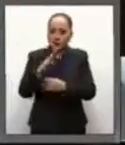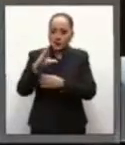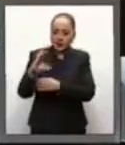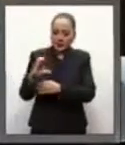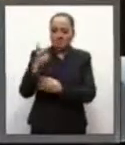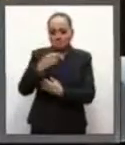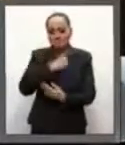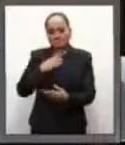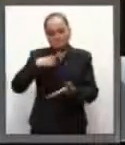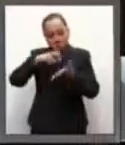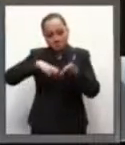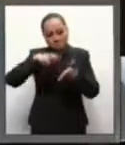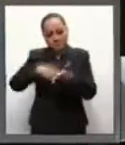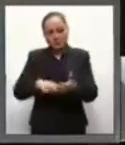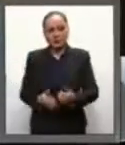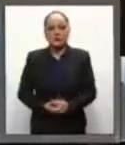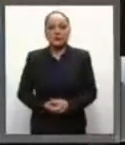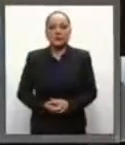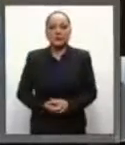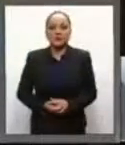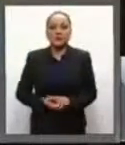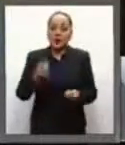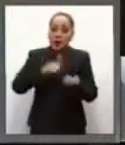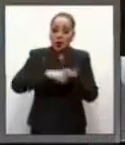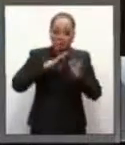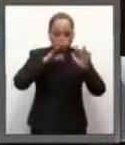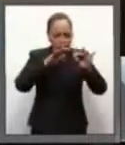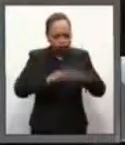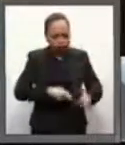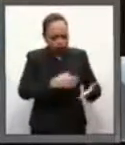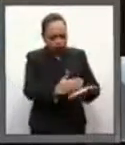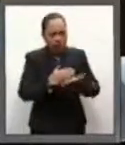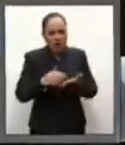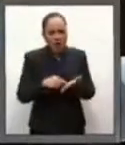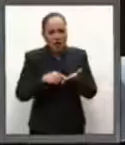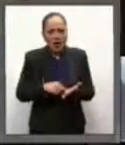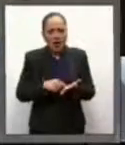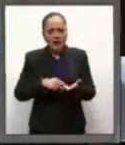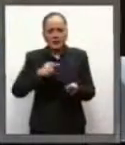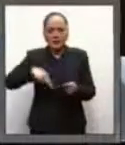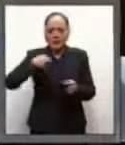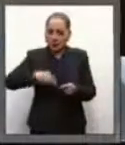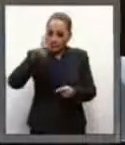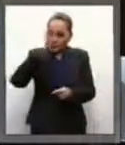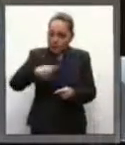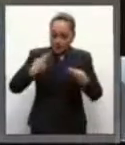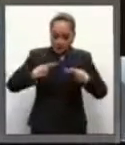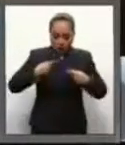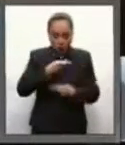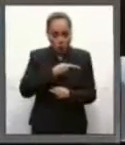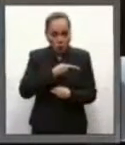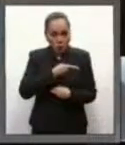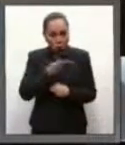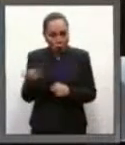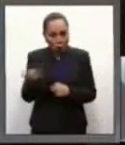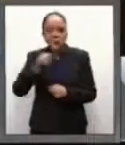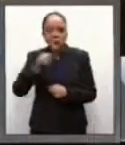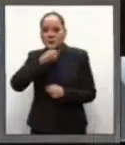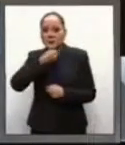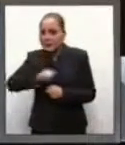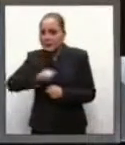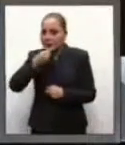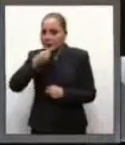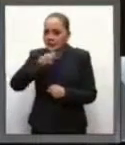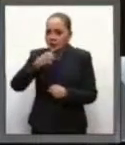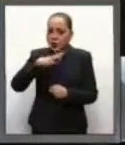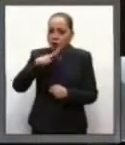C. Como está redactado, los pobres, los realmente pobres adultos mayores